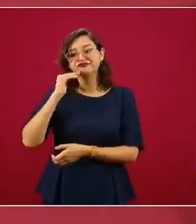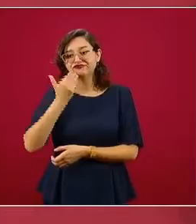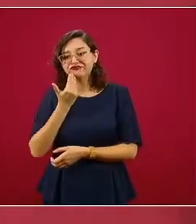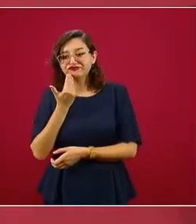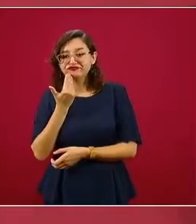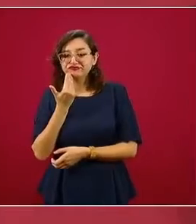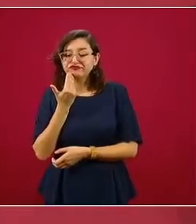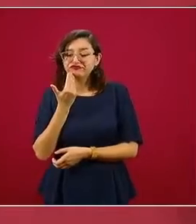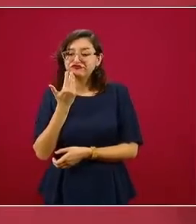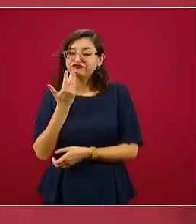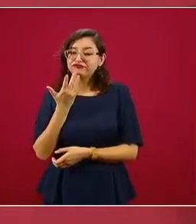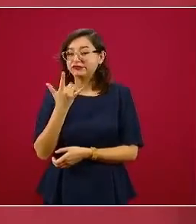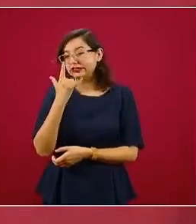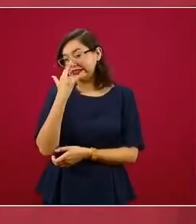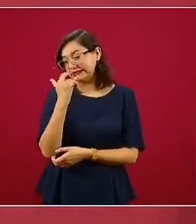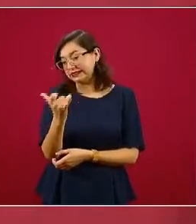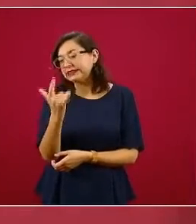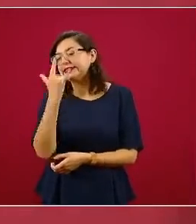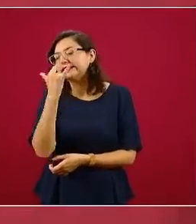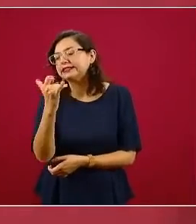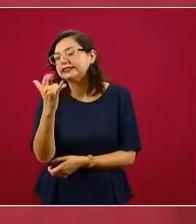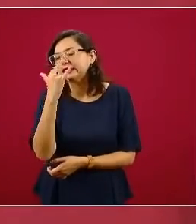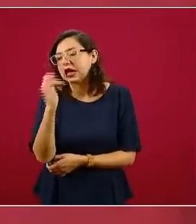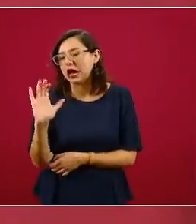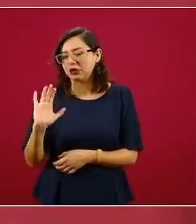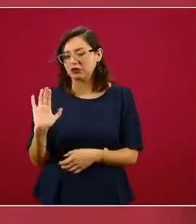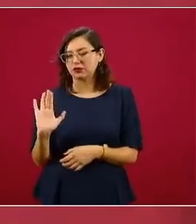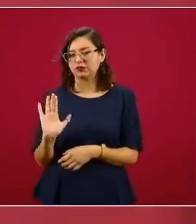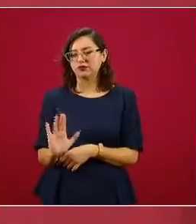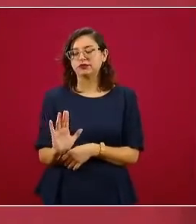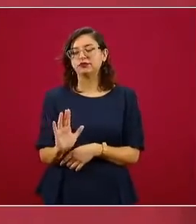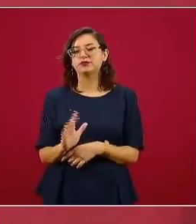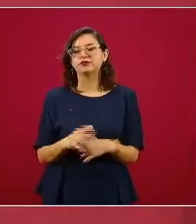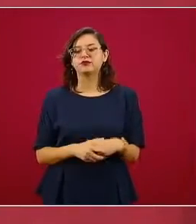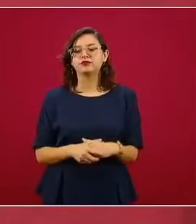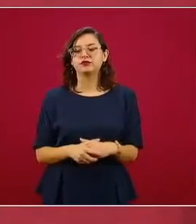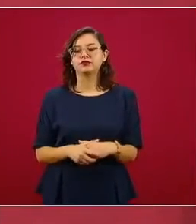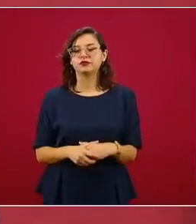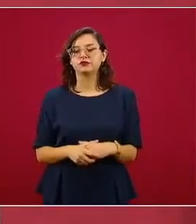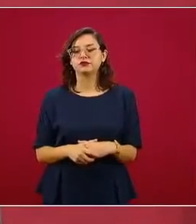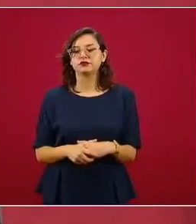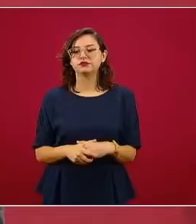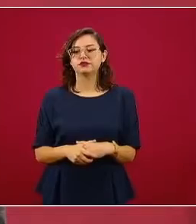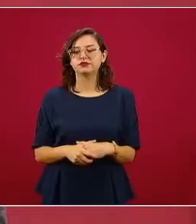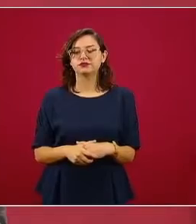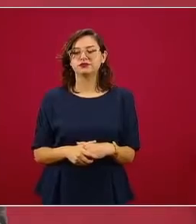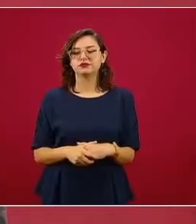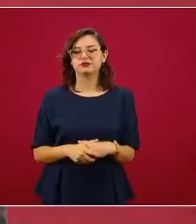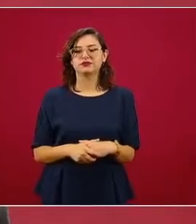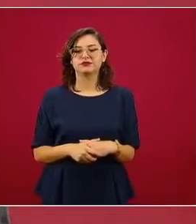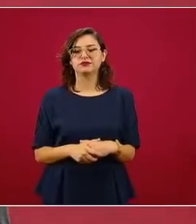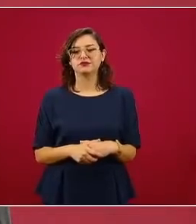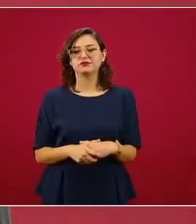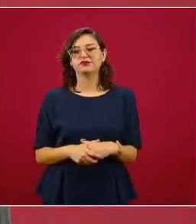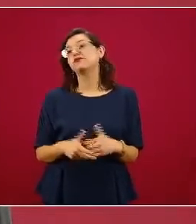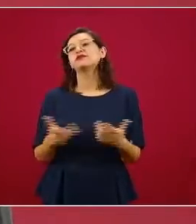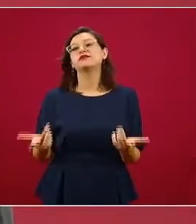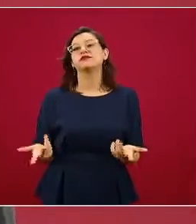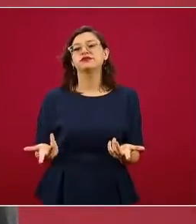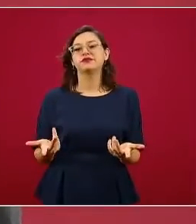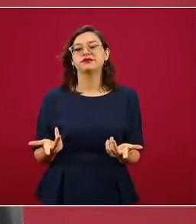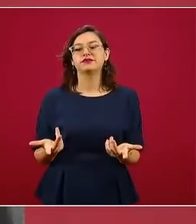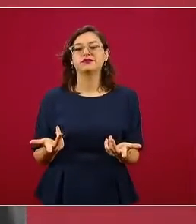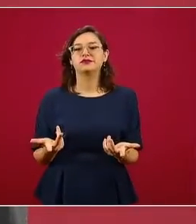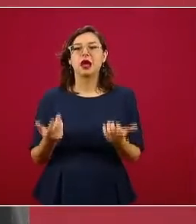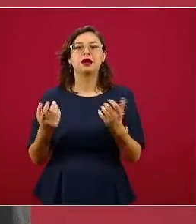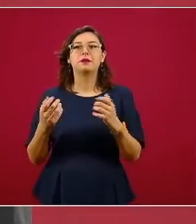Es como la causa de las corporaciones, ¿no?, a favor de la